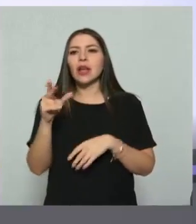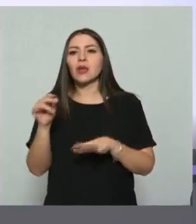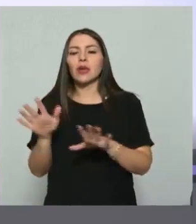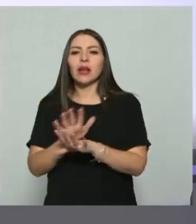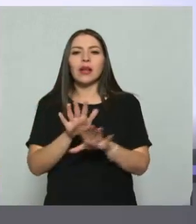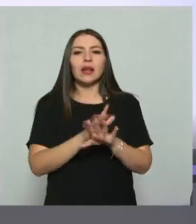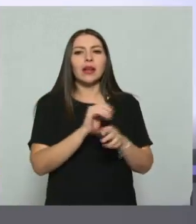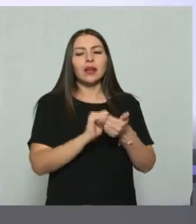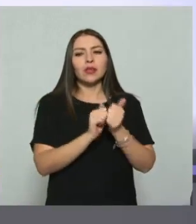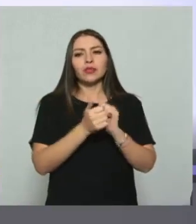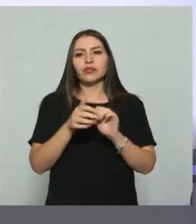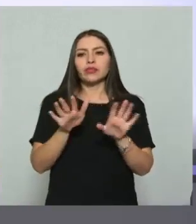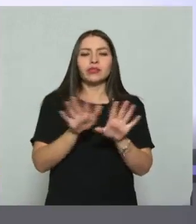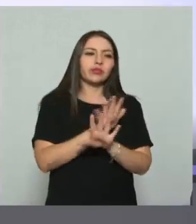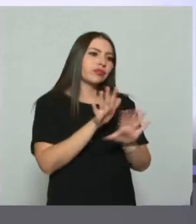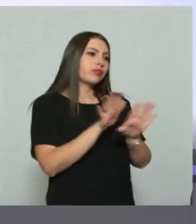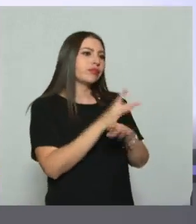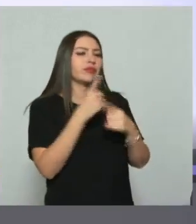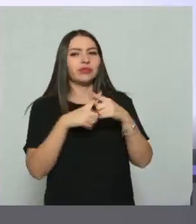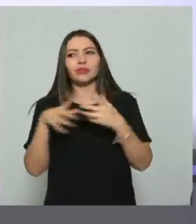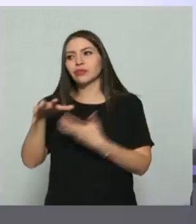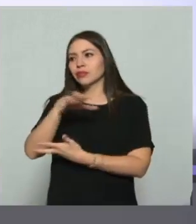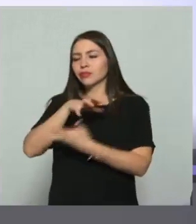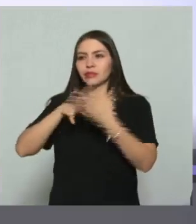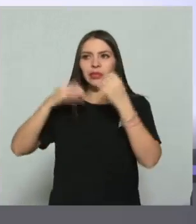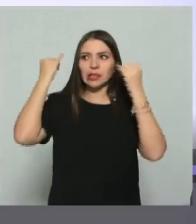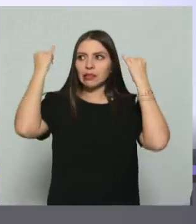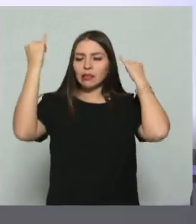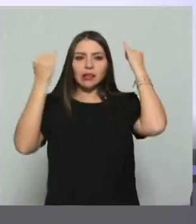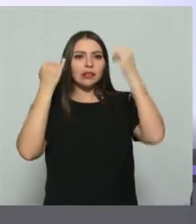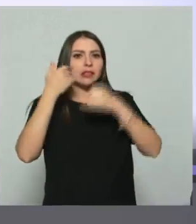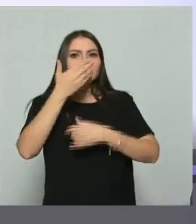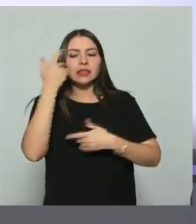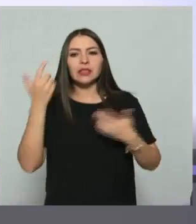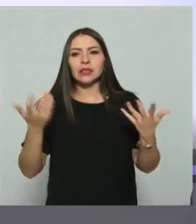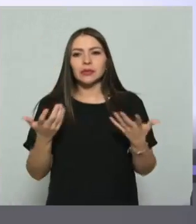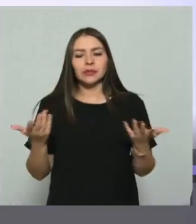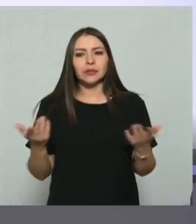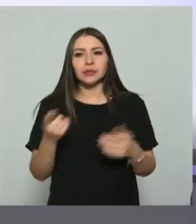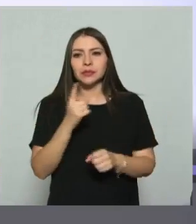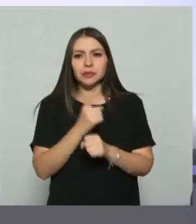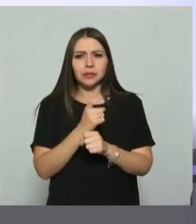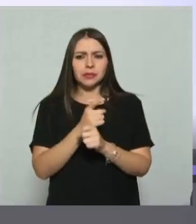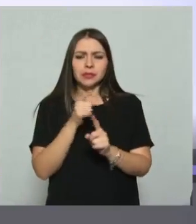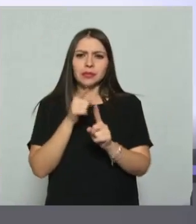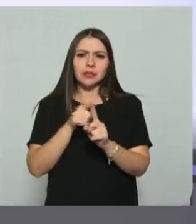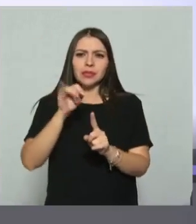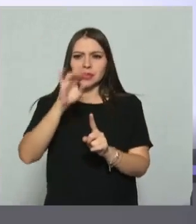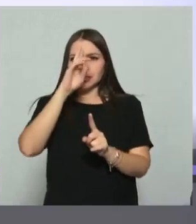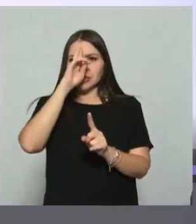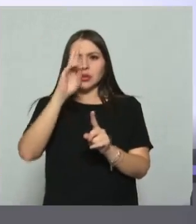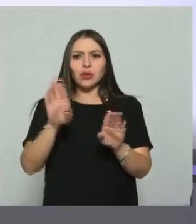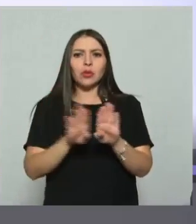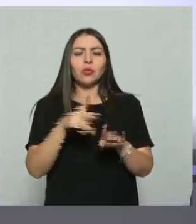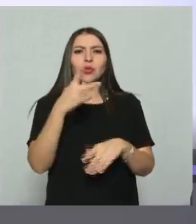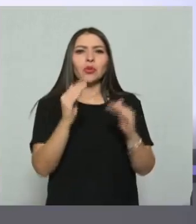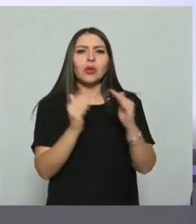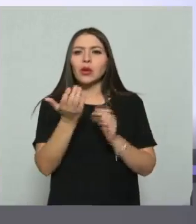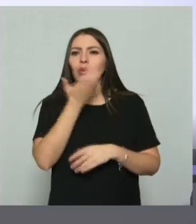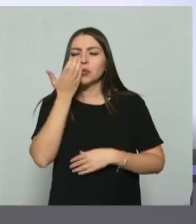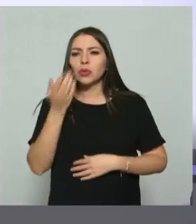esta revolución de ideas de ahora ya no sé qué hacer. Lo primero es pues respetar el cómo creciste en casa, ¿no? El